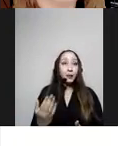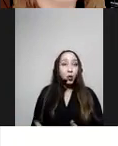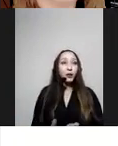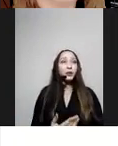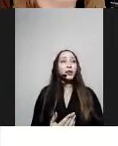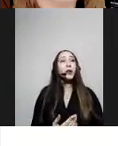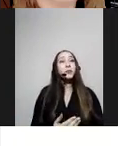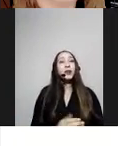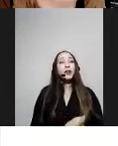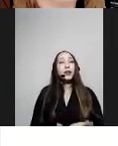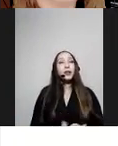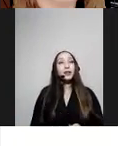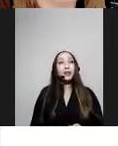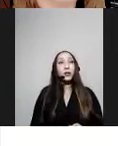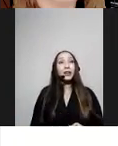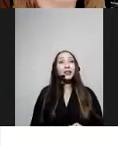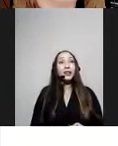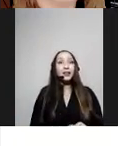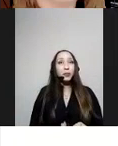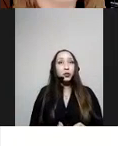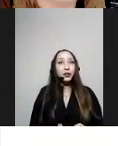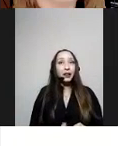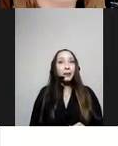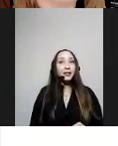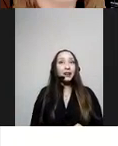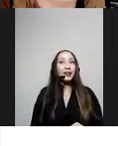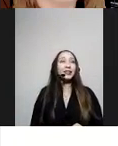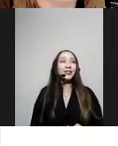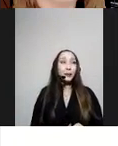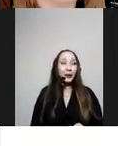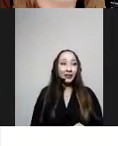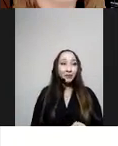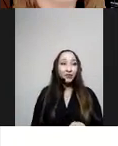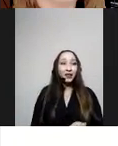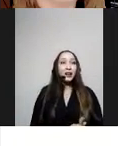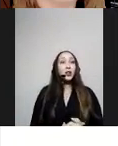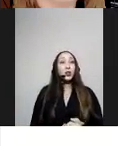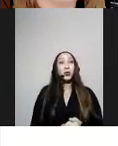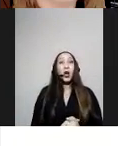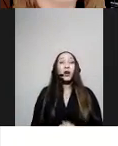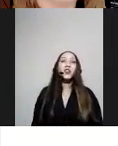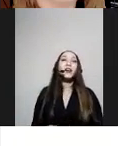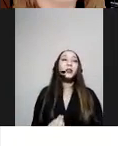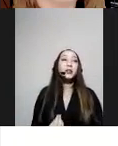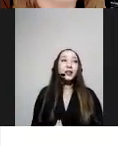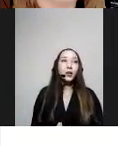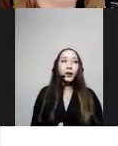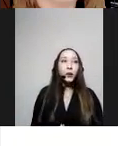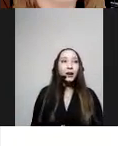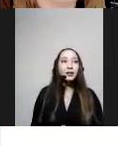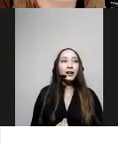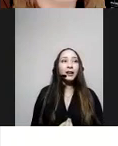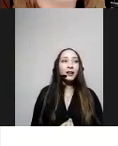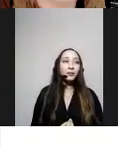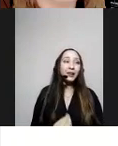que se llama Busca en tu interior y desarrolla la inteligencia emocional basada en la atención plena. Los resultados que ellos han encontrado en